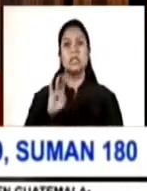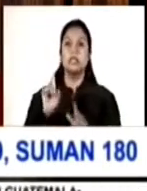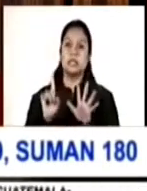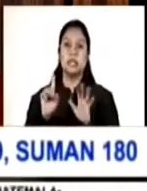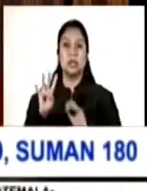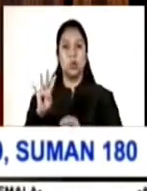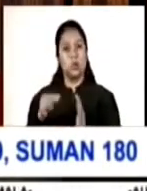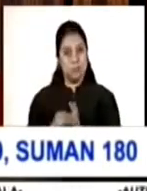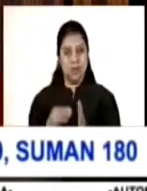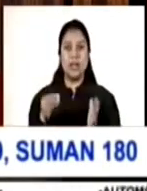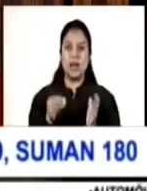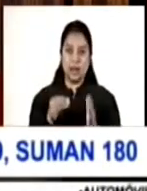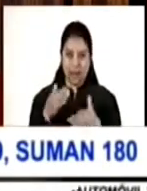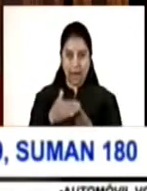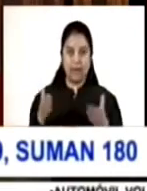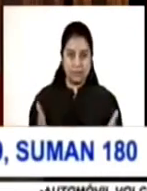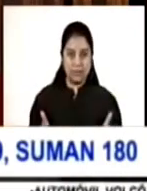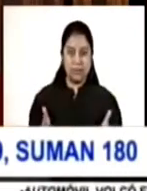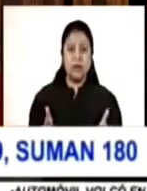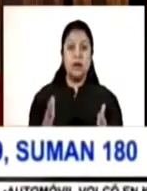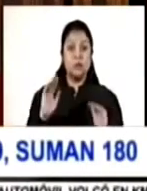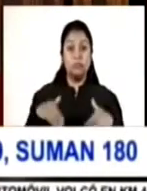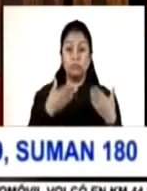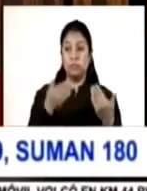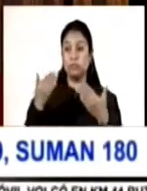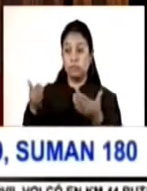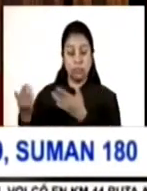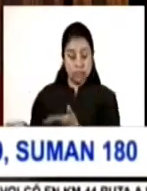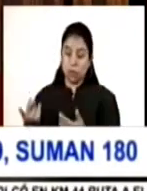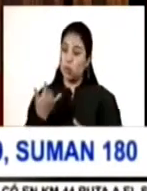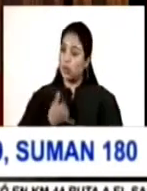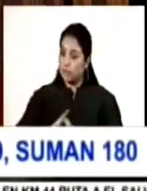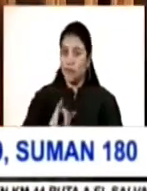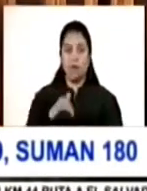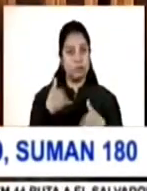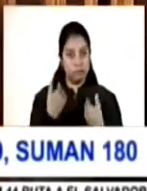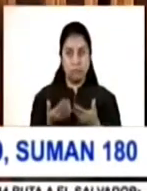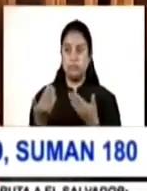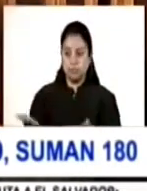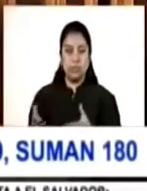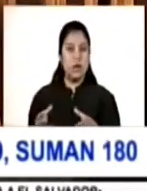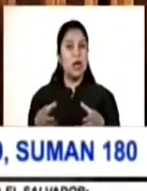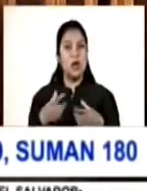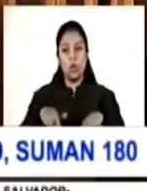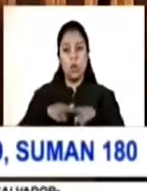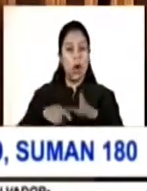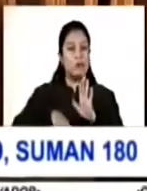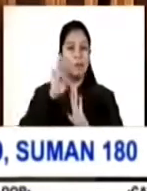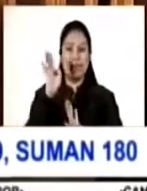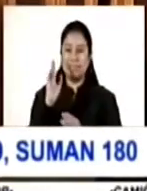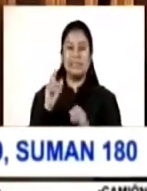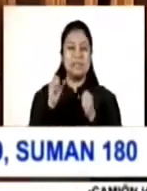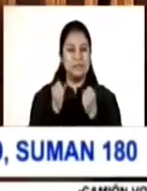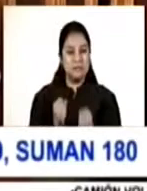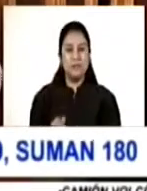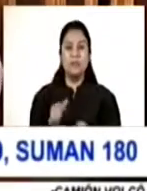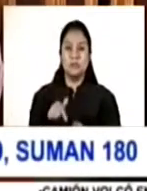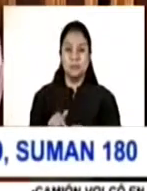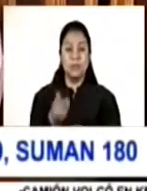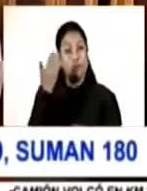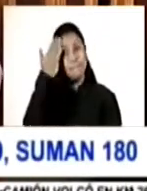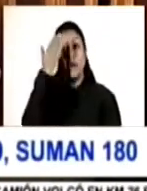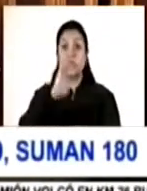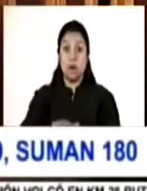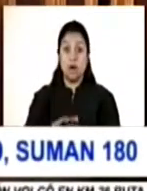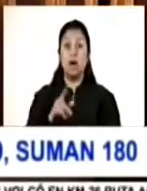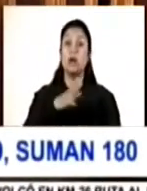63.564.000 cajas. Seguimos entregando en todas las áreas vulnerables del país. Mañana es importante que sepan